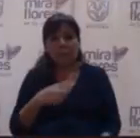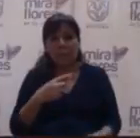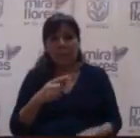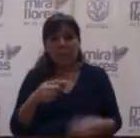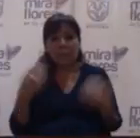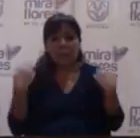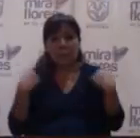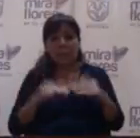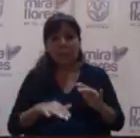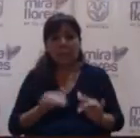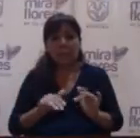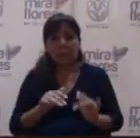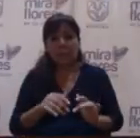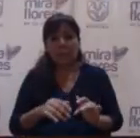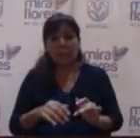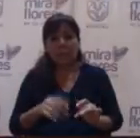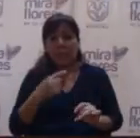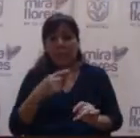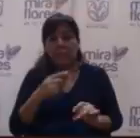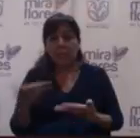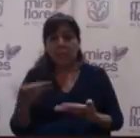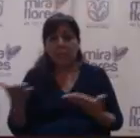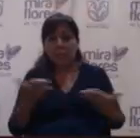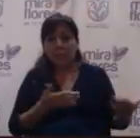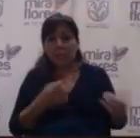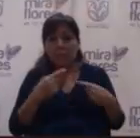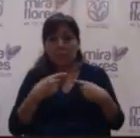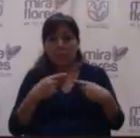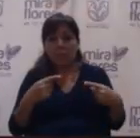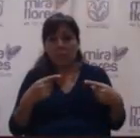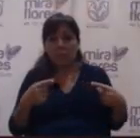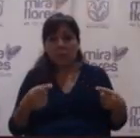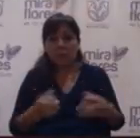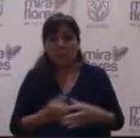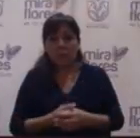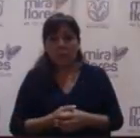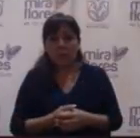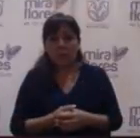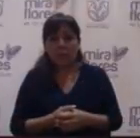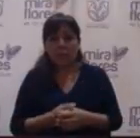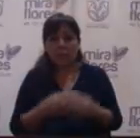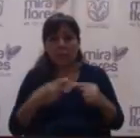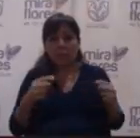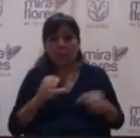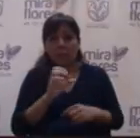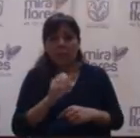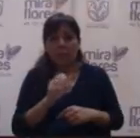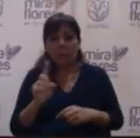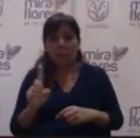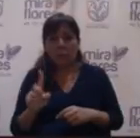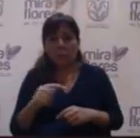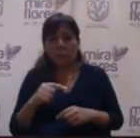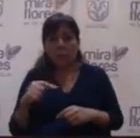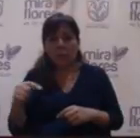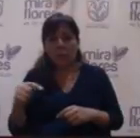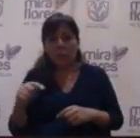General ha recibido tres informes, los mismos que voy a hacer mención. Es el informe número